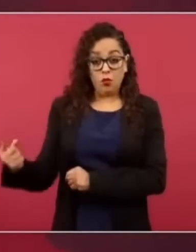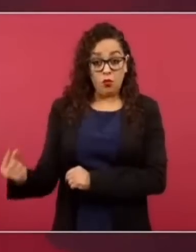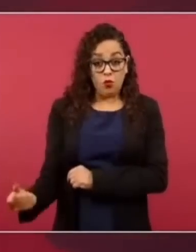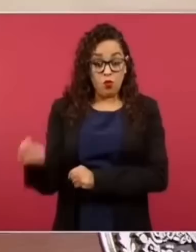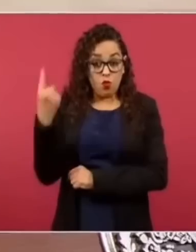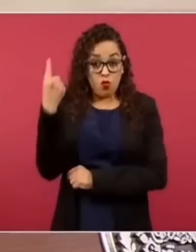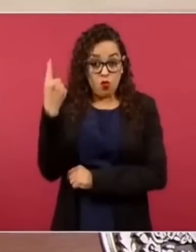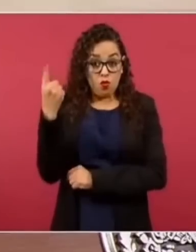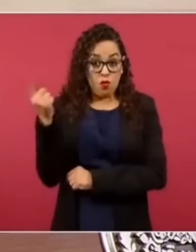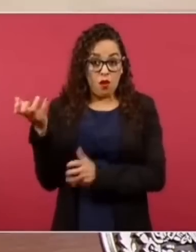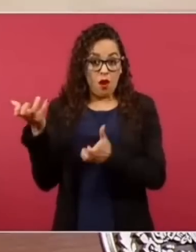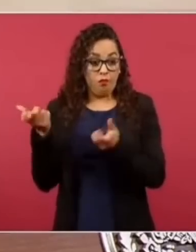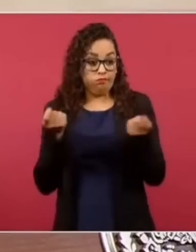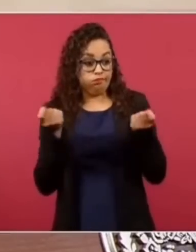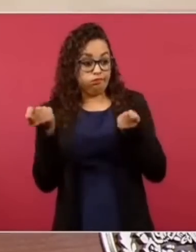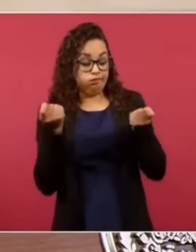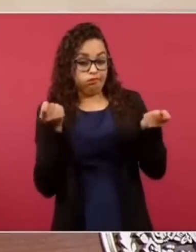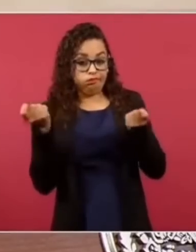autónomo,